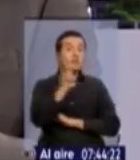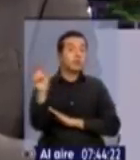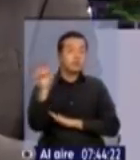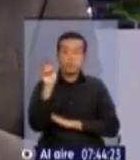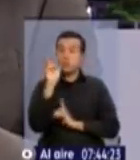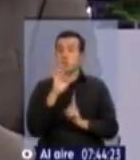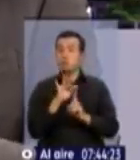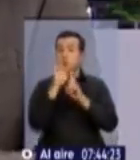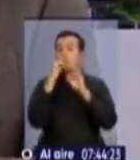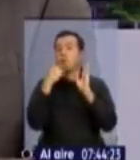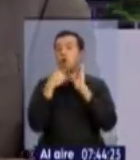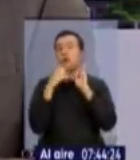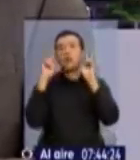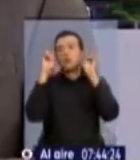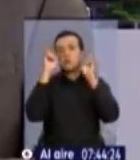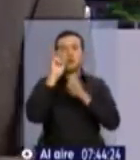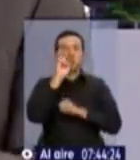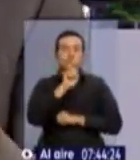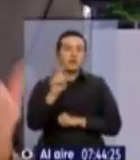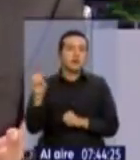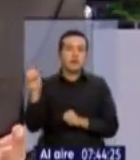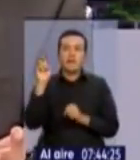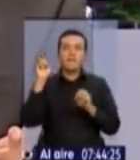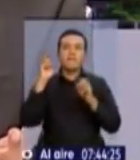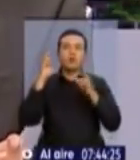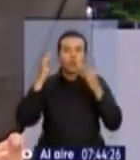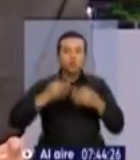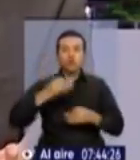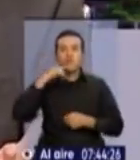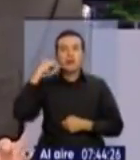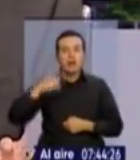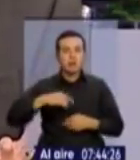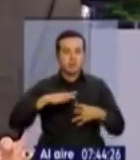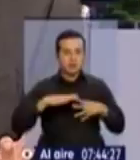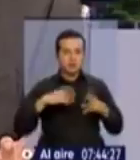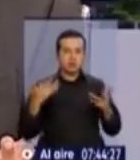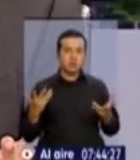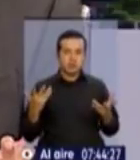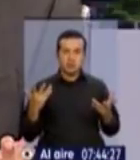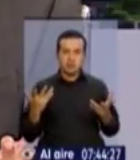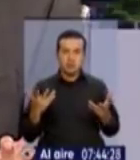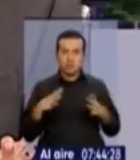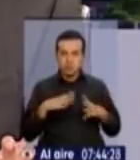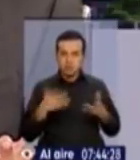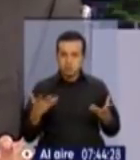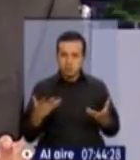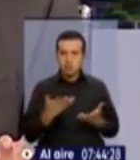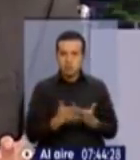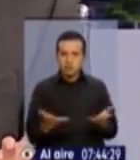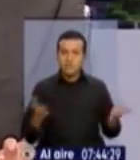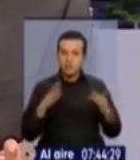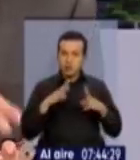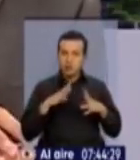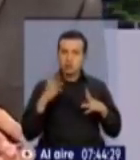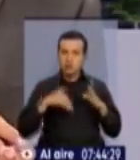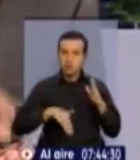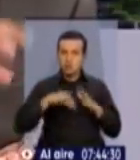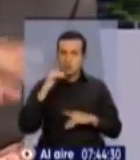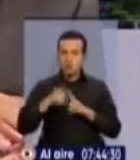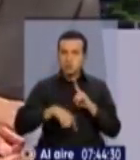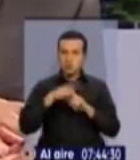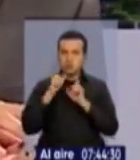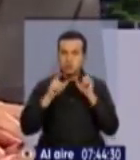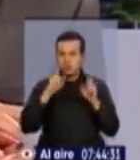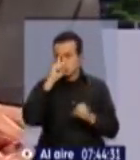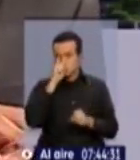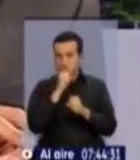en el caso de turismo por ejemplo feriados seguramente debes tener la posibilidad no es cierto de que en esos feriados incorporas gente que no es parte de tu nómina